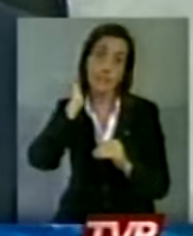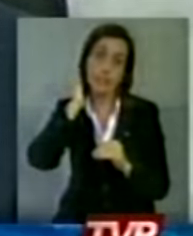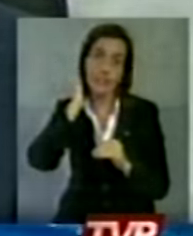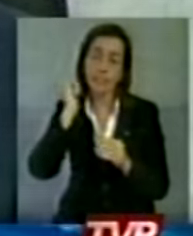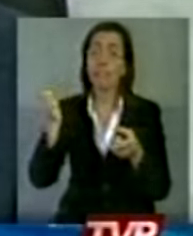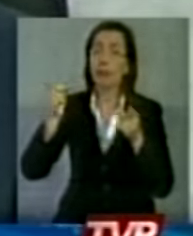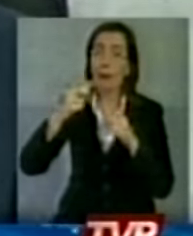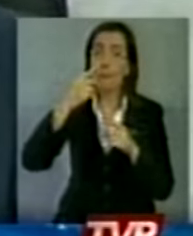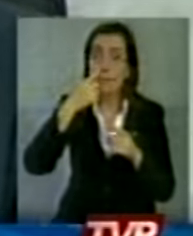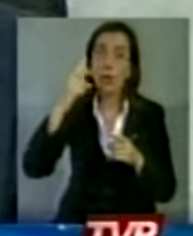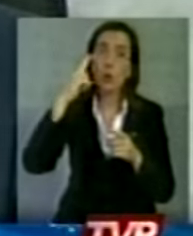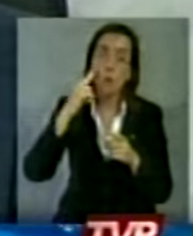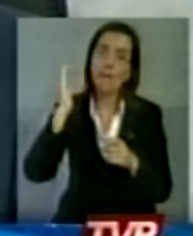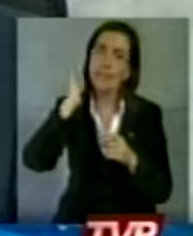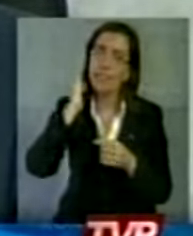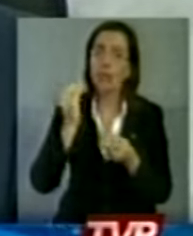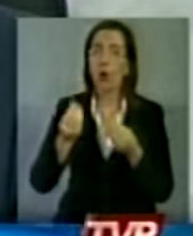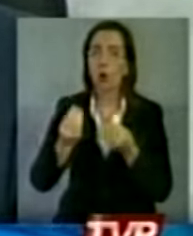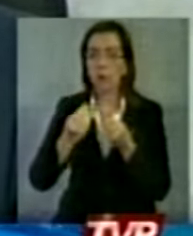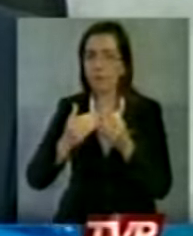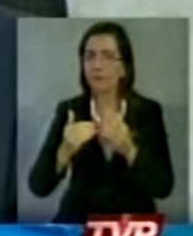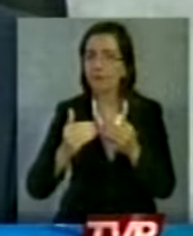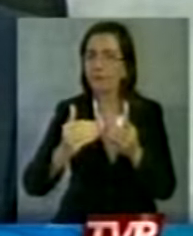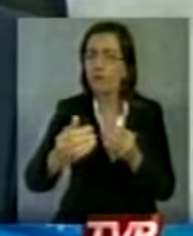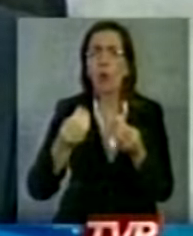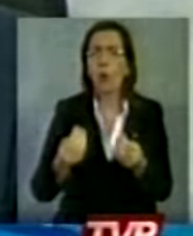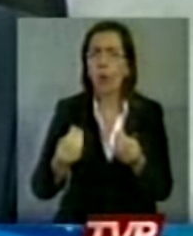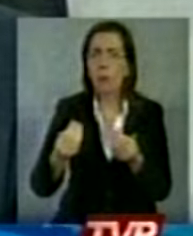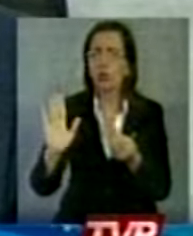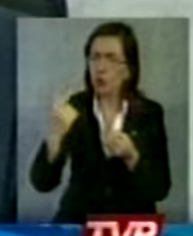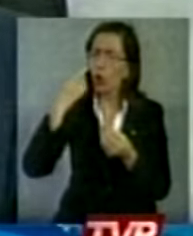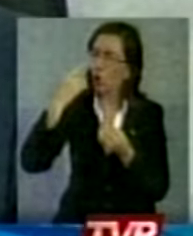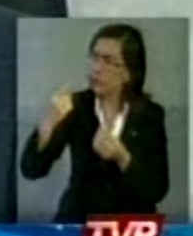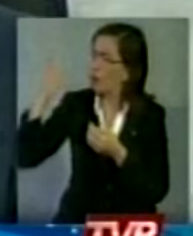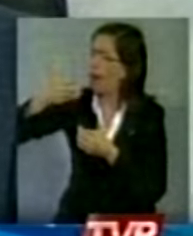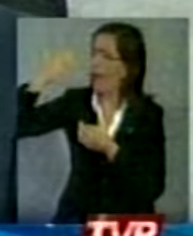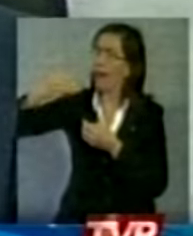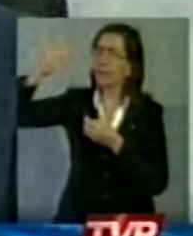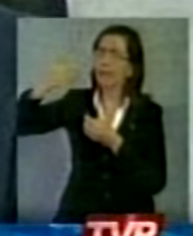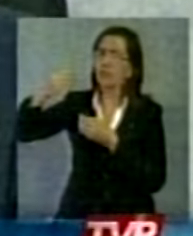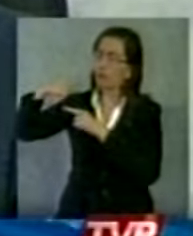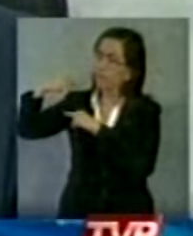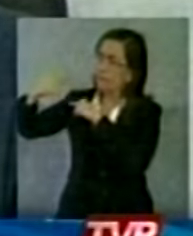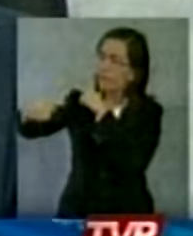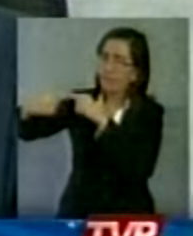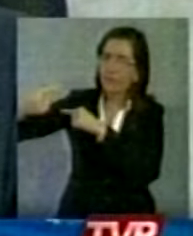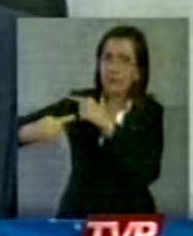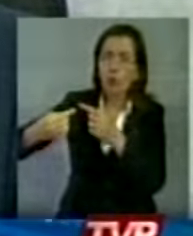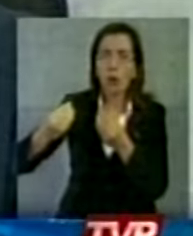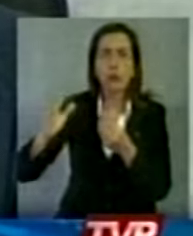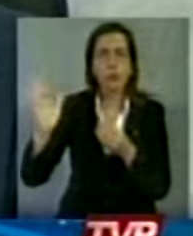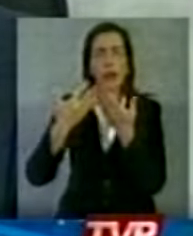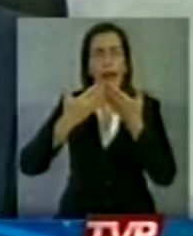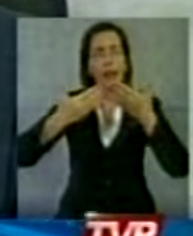y 1916, hacia aquellas generaciones que nos precedieron y abrieron los senderos de lo que